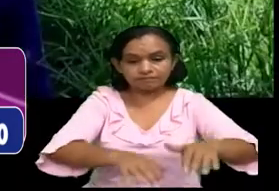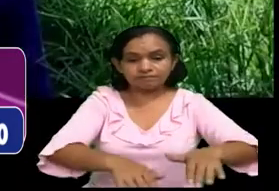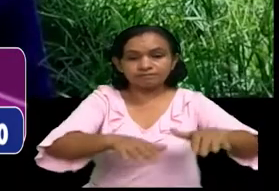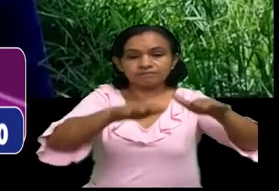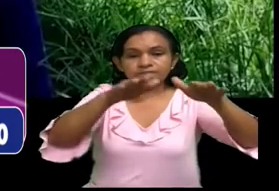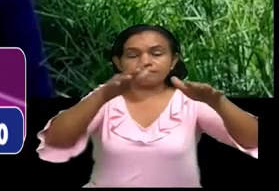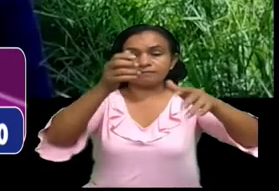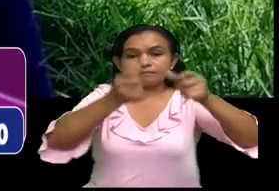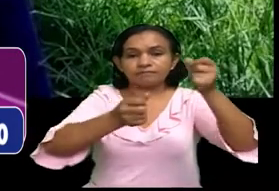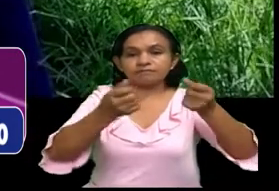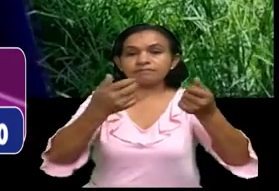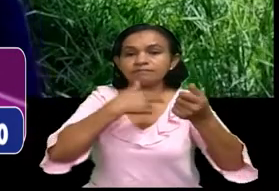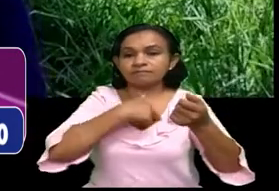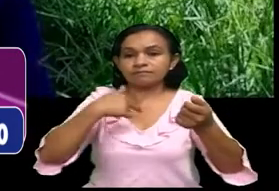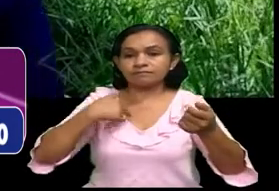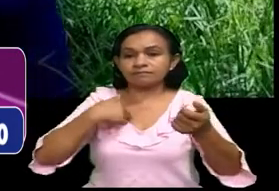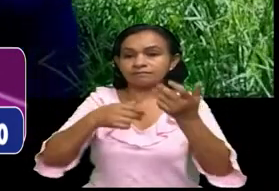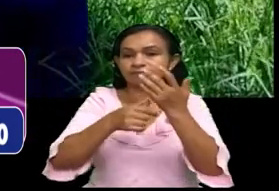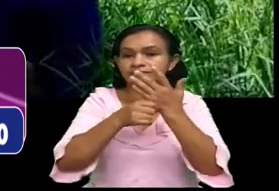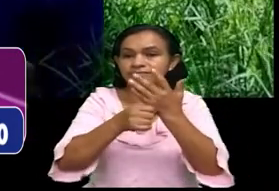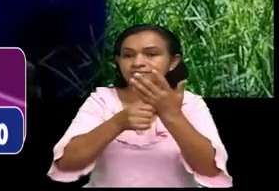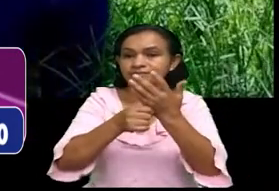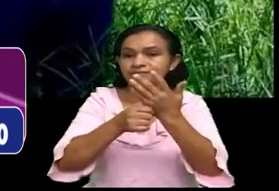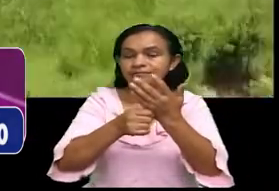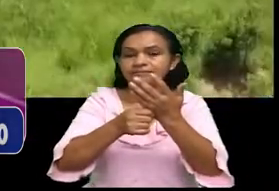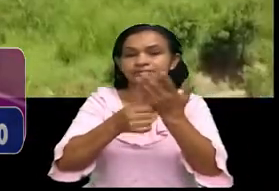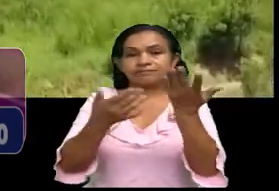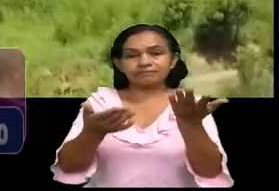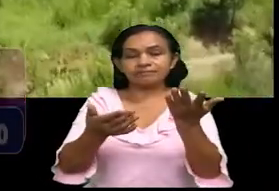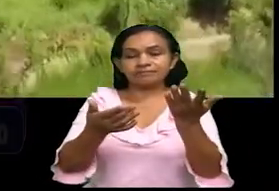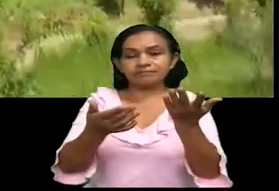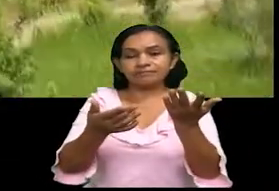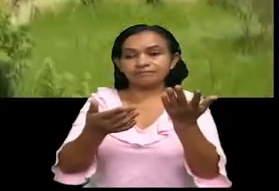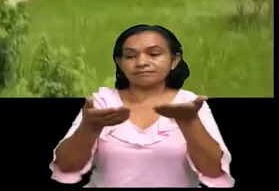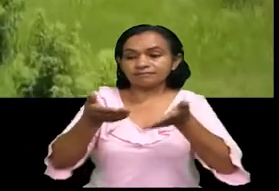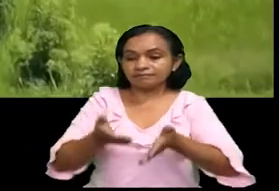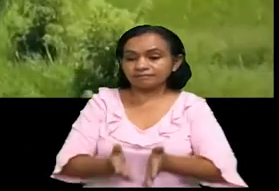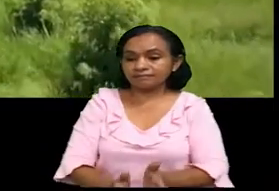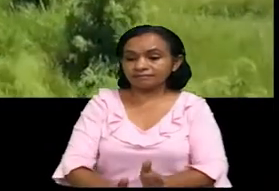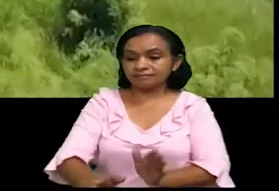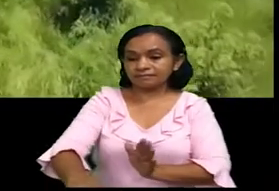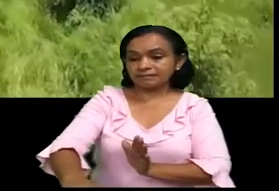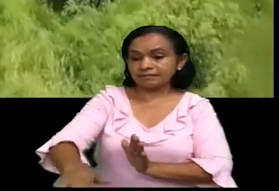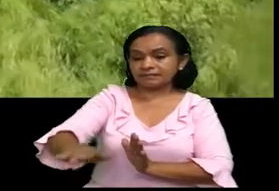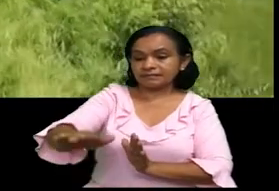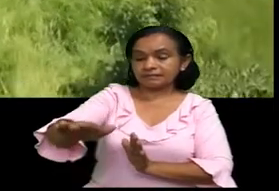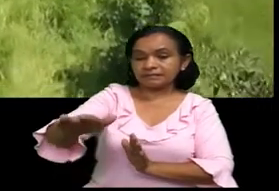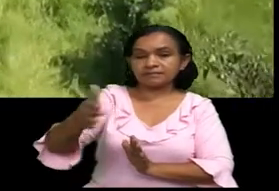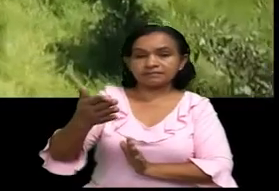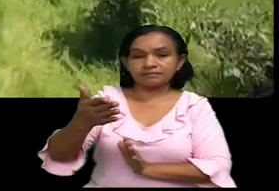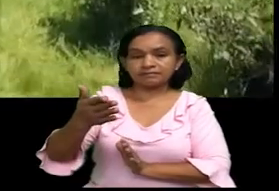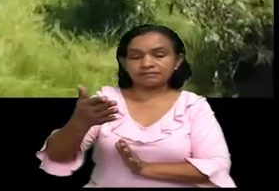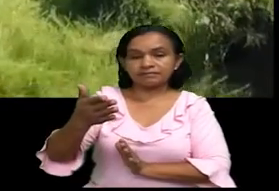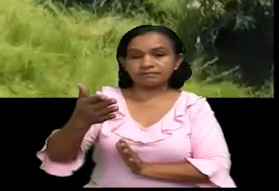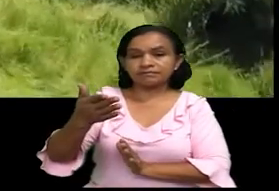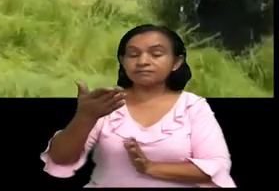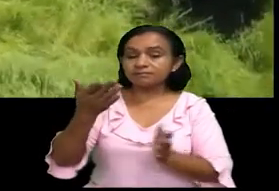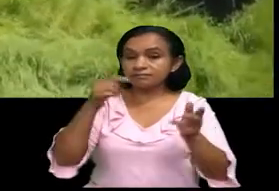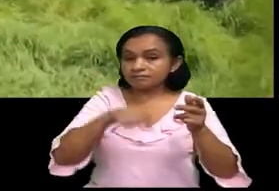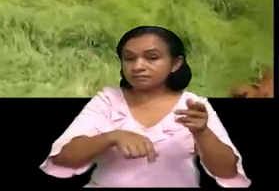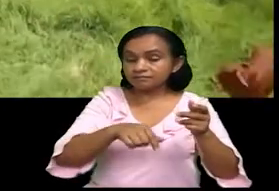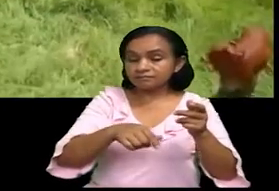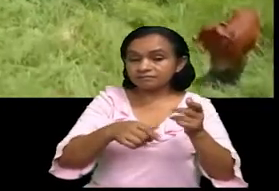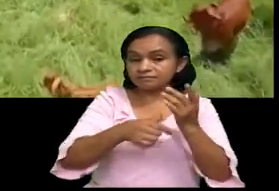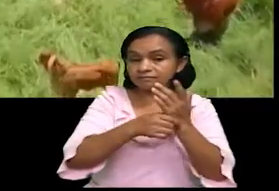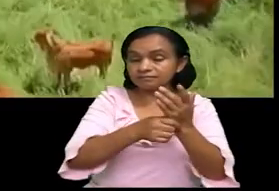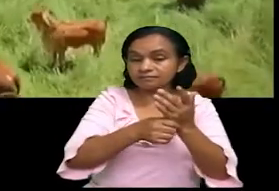la producción de carne, la producción de ternero. Claro. La verdad es que los productores ganaderos vivimos de la leche y del ternero. La